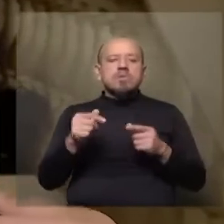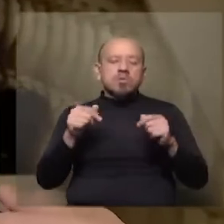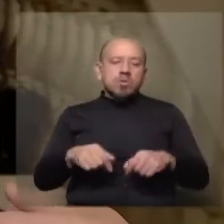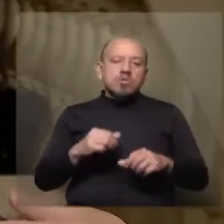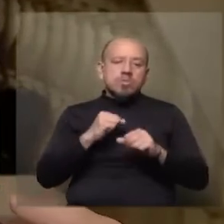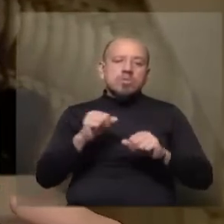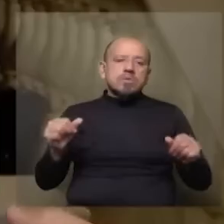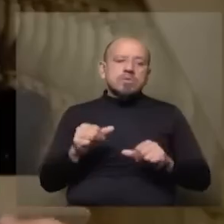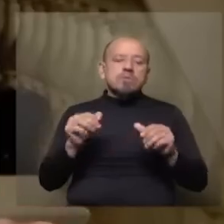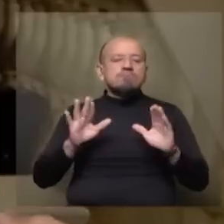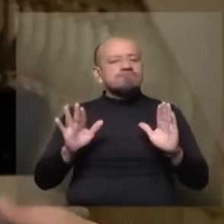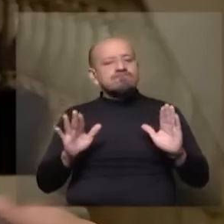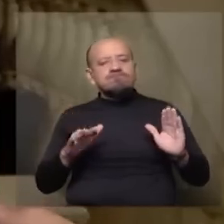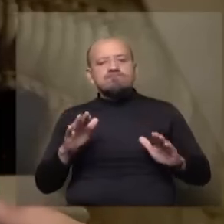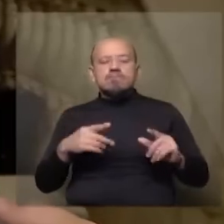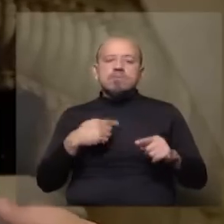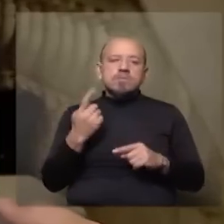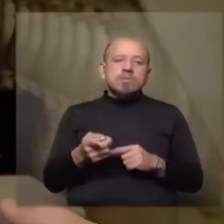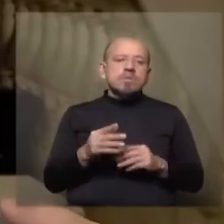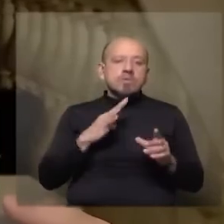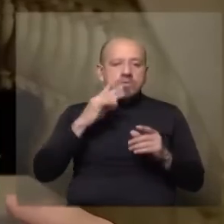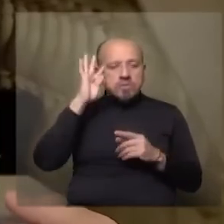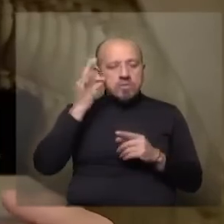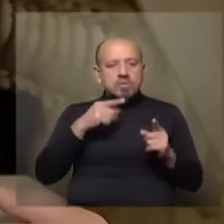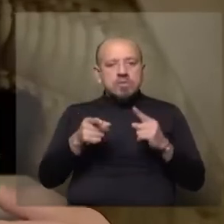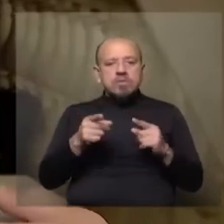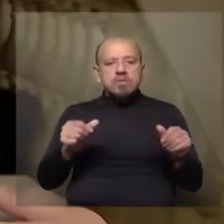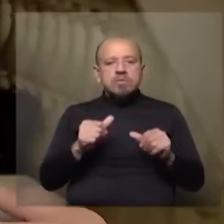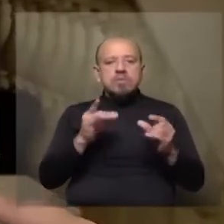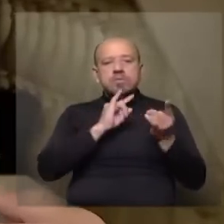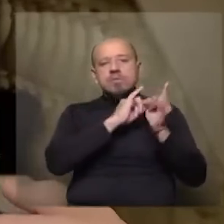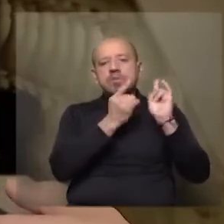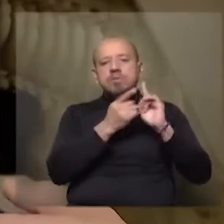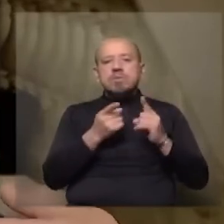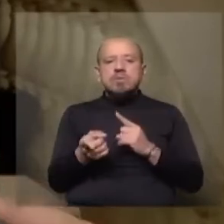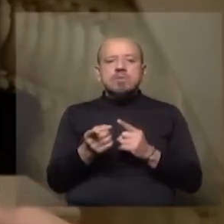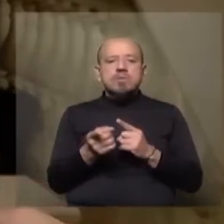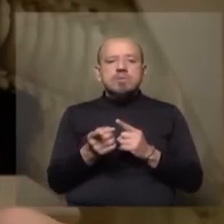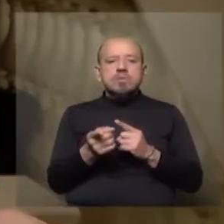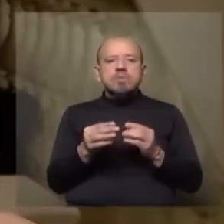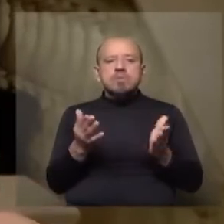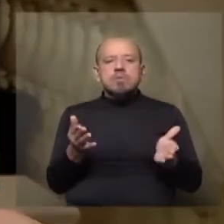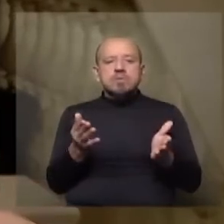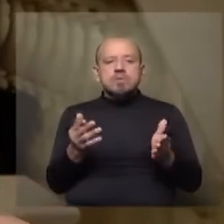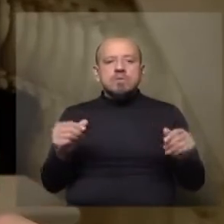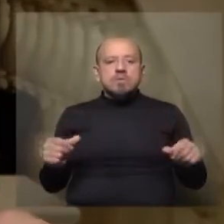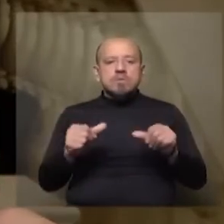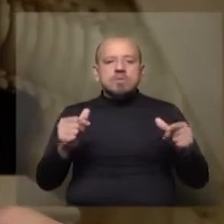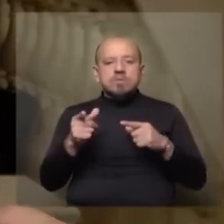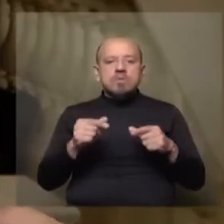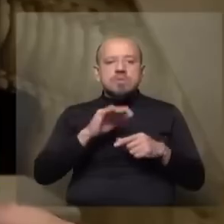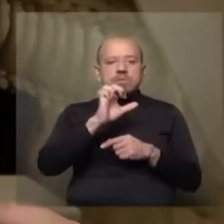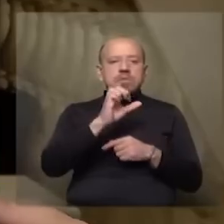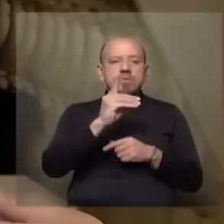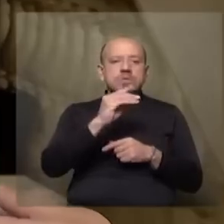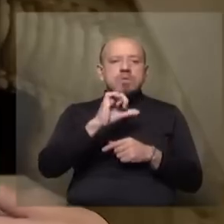este son especulaciones después todo lo demás yo creo que ha ya dio un paso el parlamento este dieron tomaron acciones los sediles